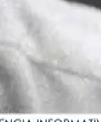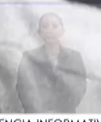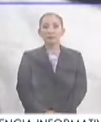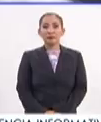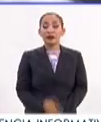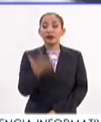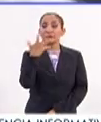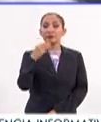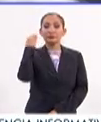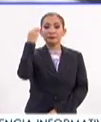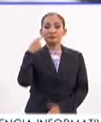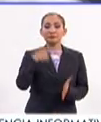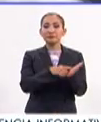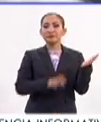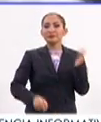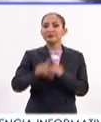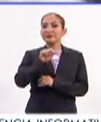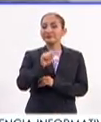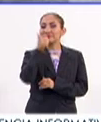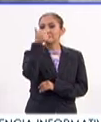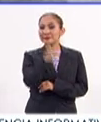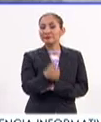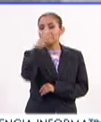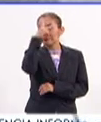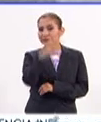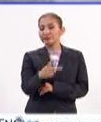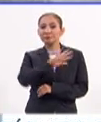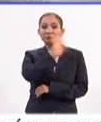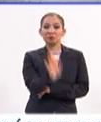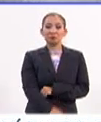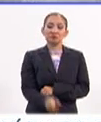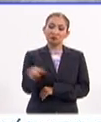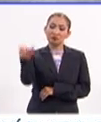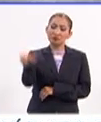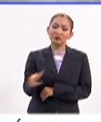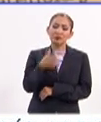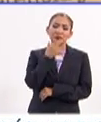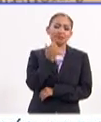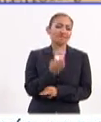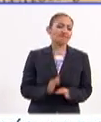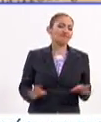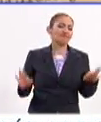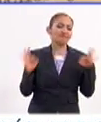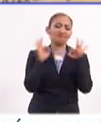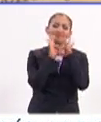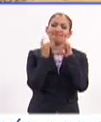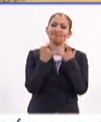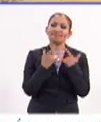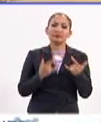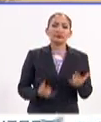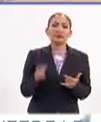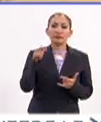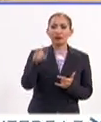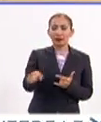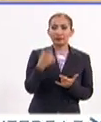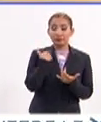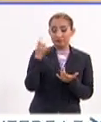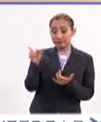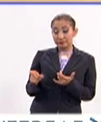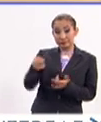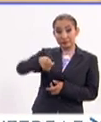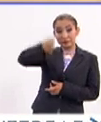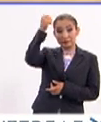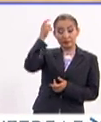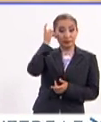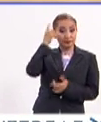El 10 de marzo de 1976, México perdió a uno de los personajes más importantes de su historia. Descrito como el